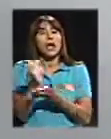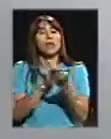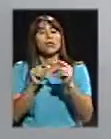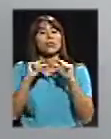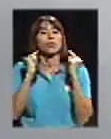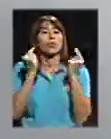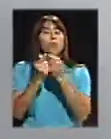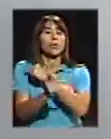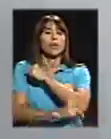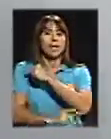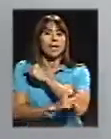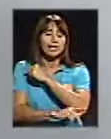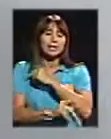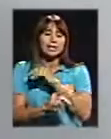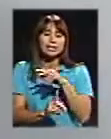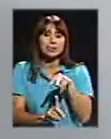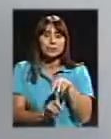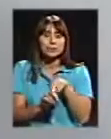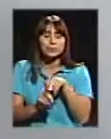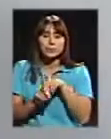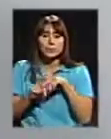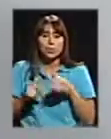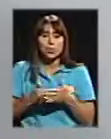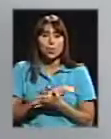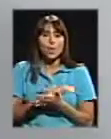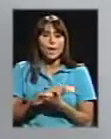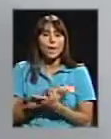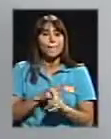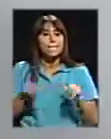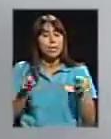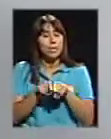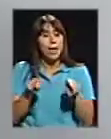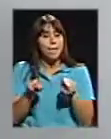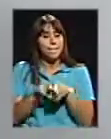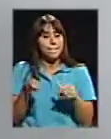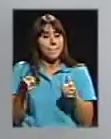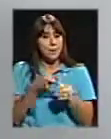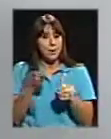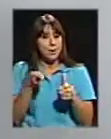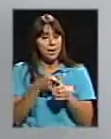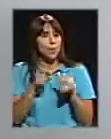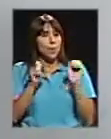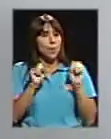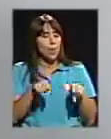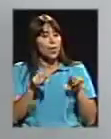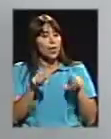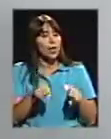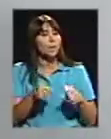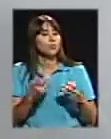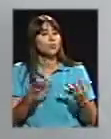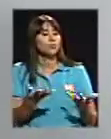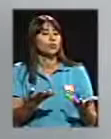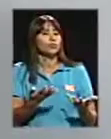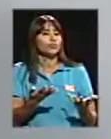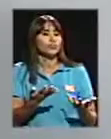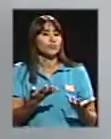países emergentes. Pero tal vez podríamos focalizarnos primero, don Juan Rafael, en lo